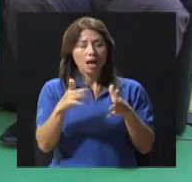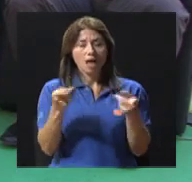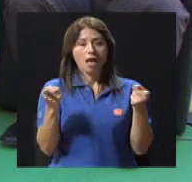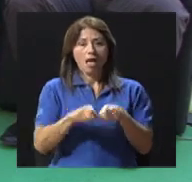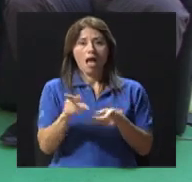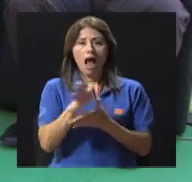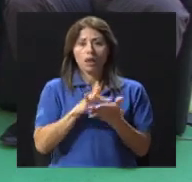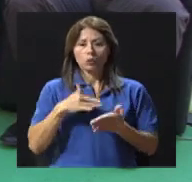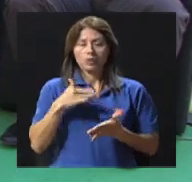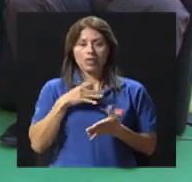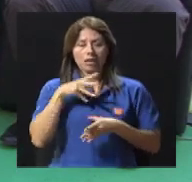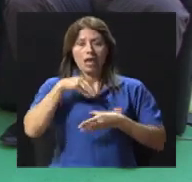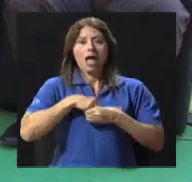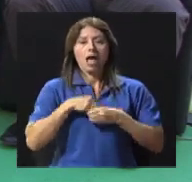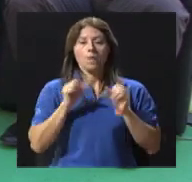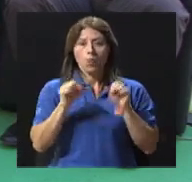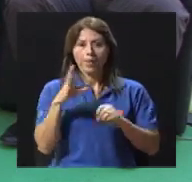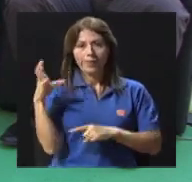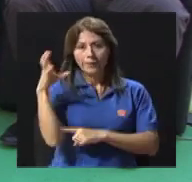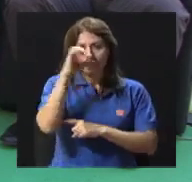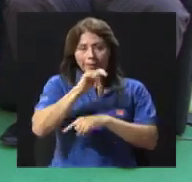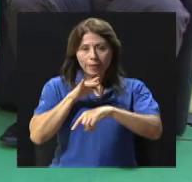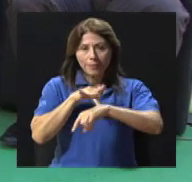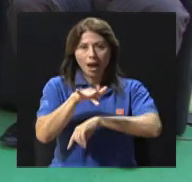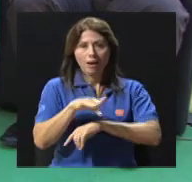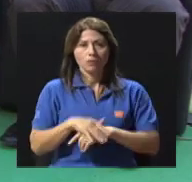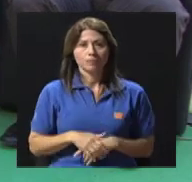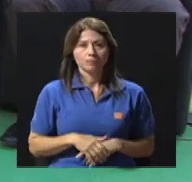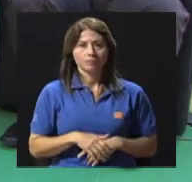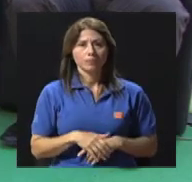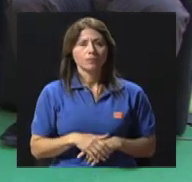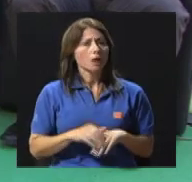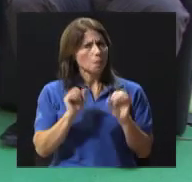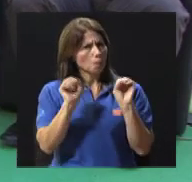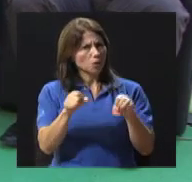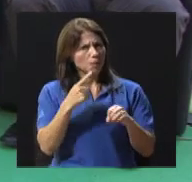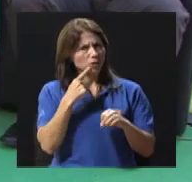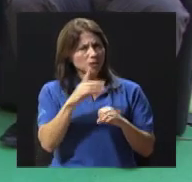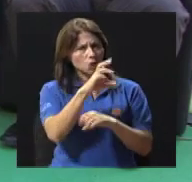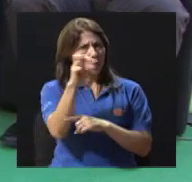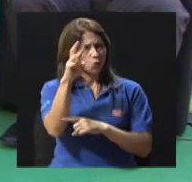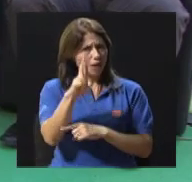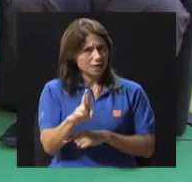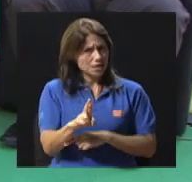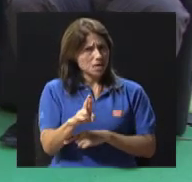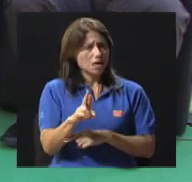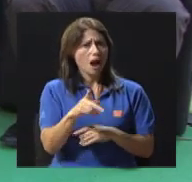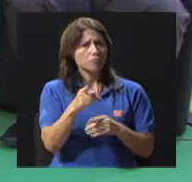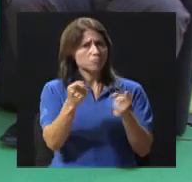cáncer poder detectarlo tempranamente. Doctor, y en términos globales, ¿podríamos decir que Costa Rica tiene un